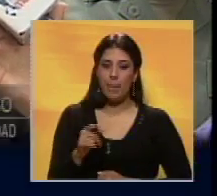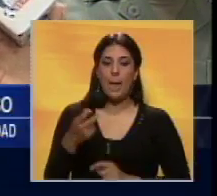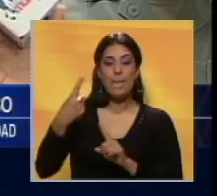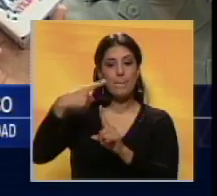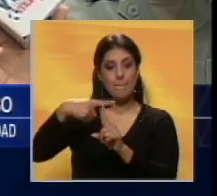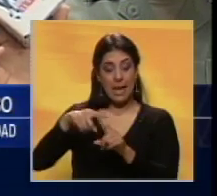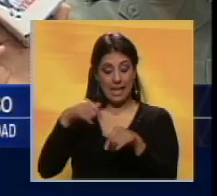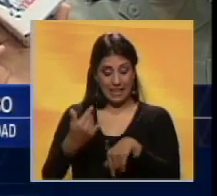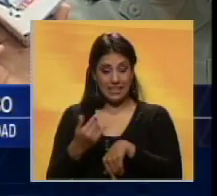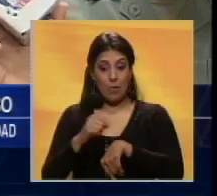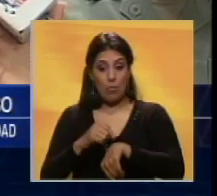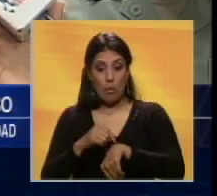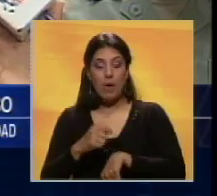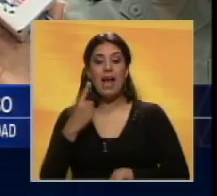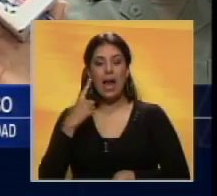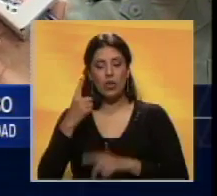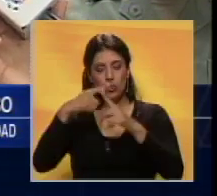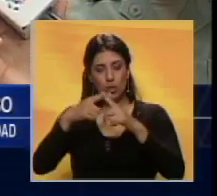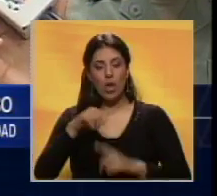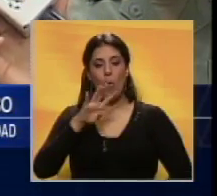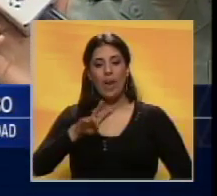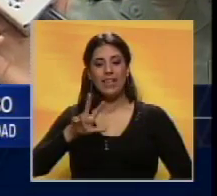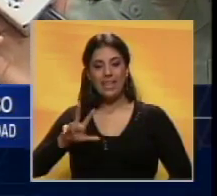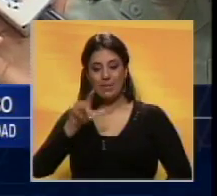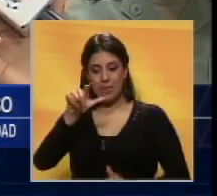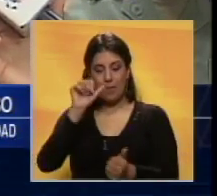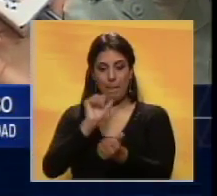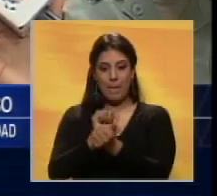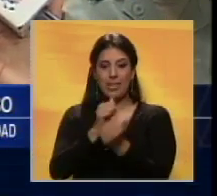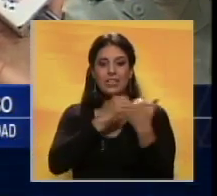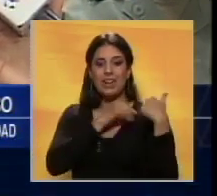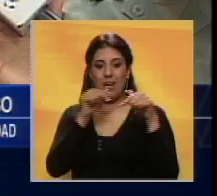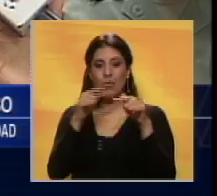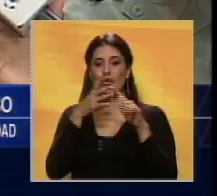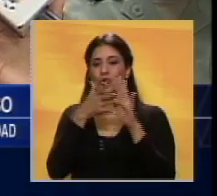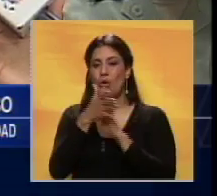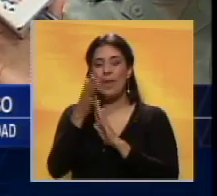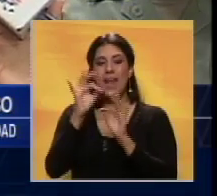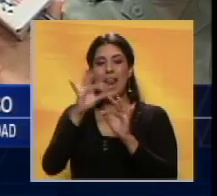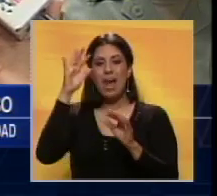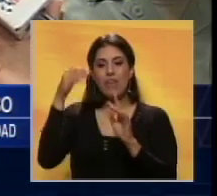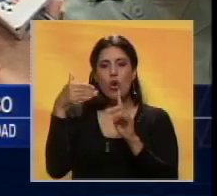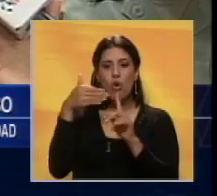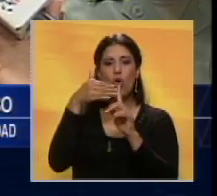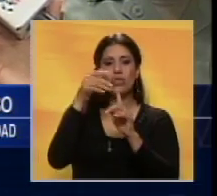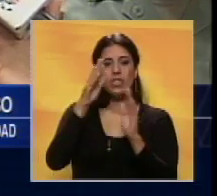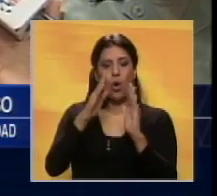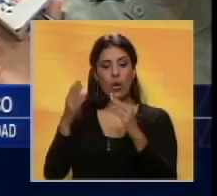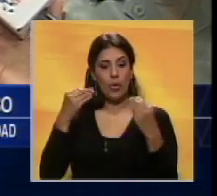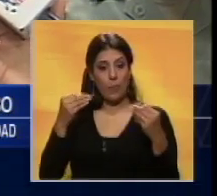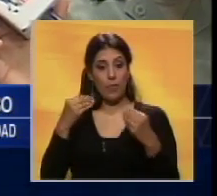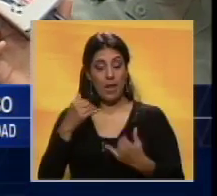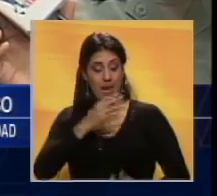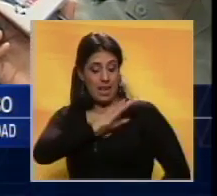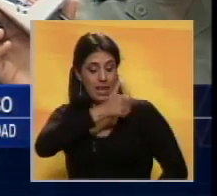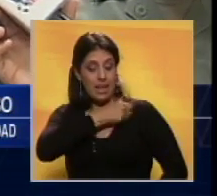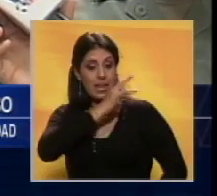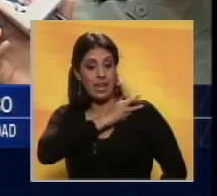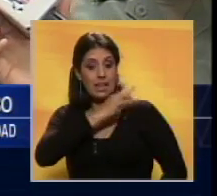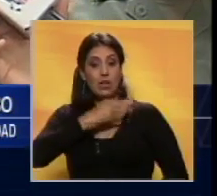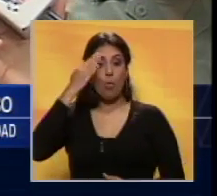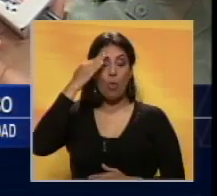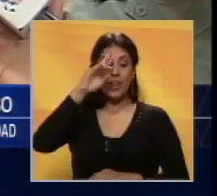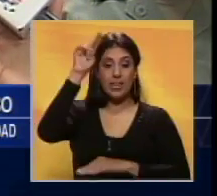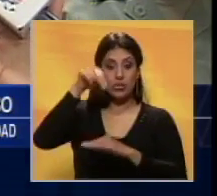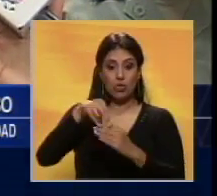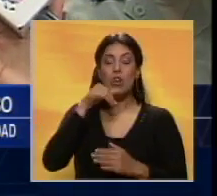agregó que hasta los momentos hay un total de 43 detenidos involucrados en delitos graves contra el orden público. El comandante general de la Guardia